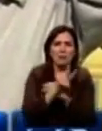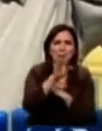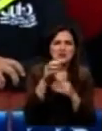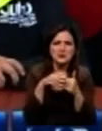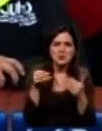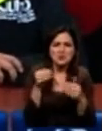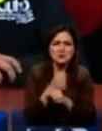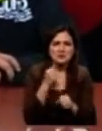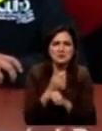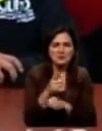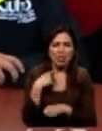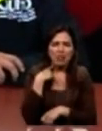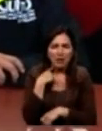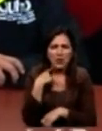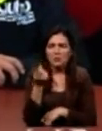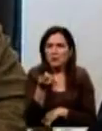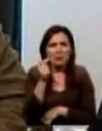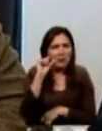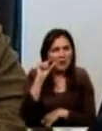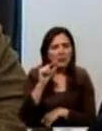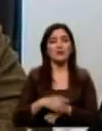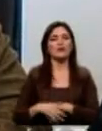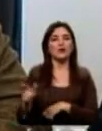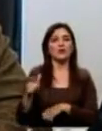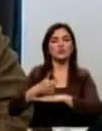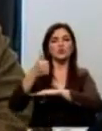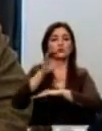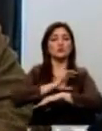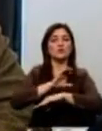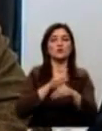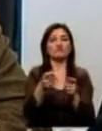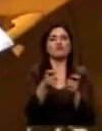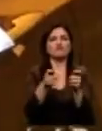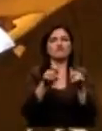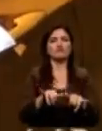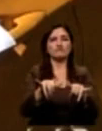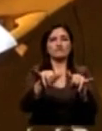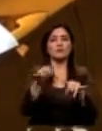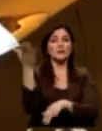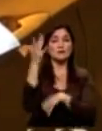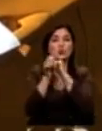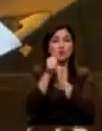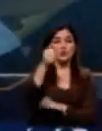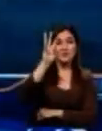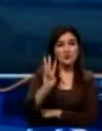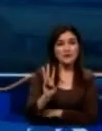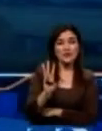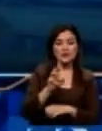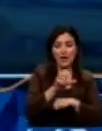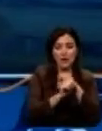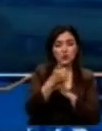20 dólares. Por su parte, las autoridades municipales indicaron que los controles son permanentes. En 2016 y lo que llevamos